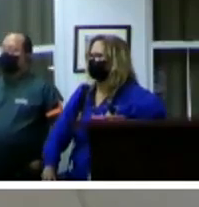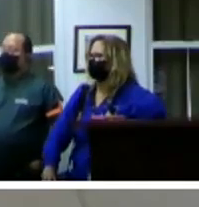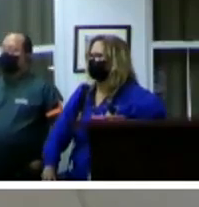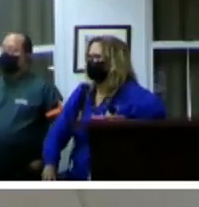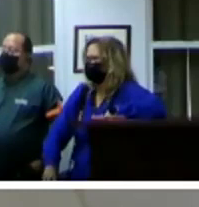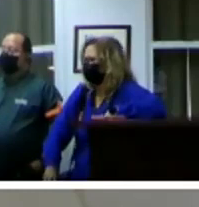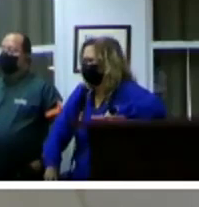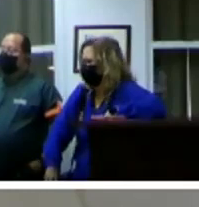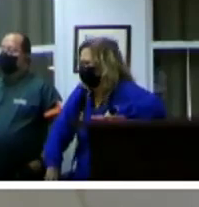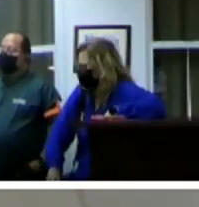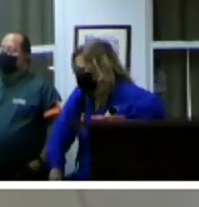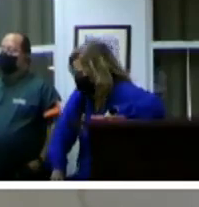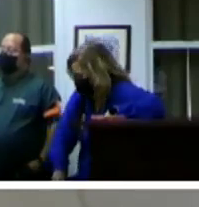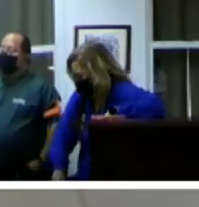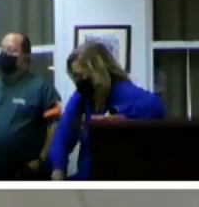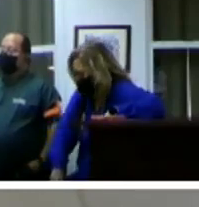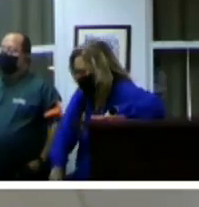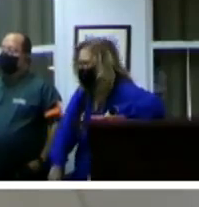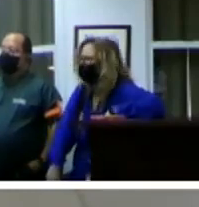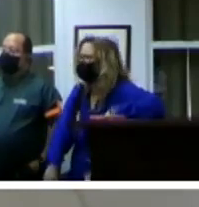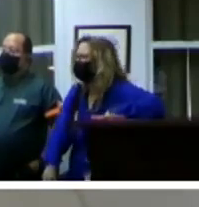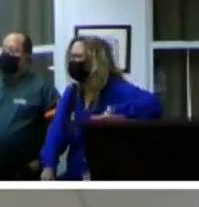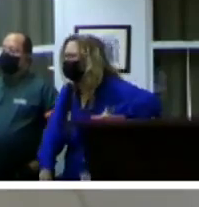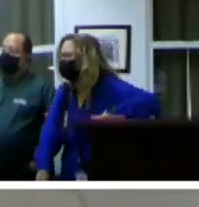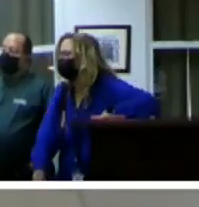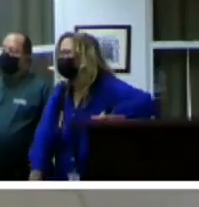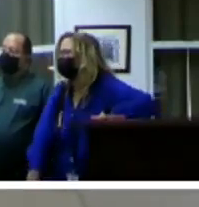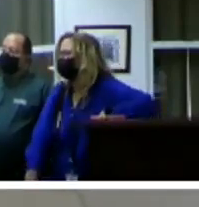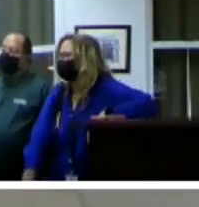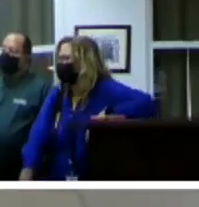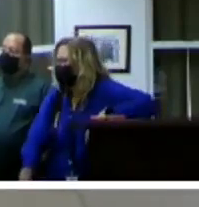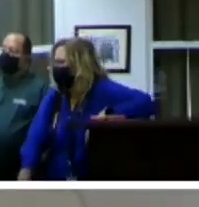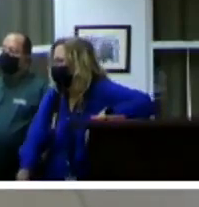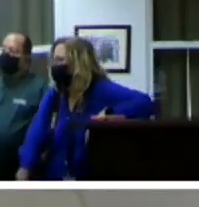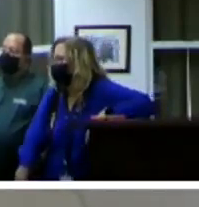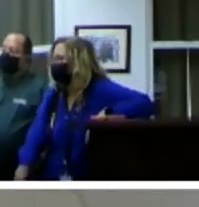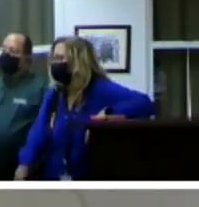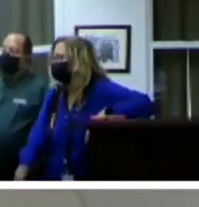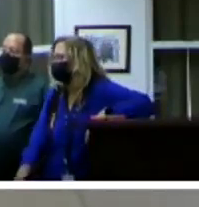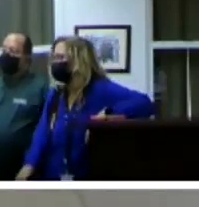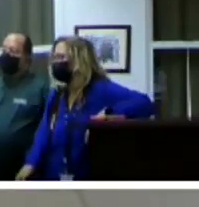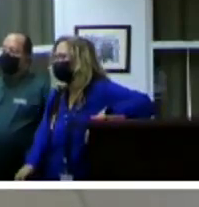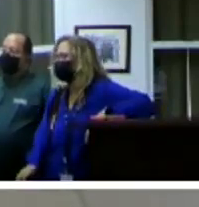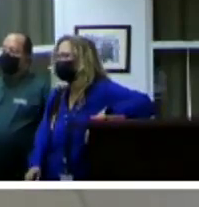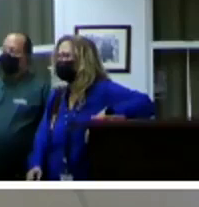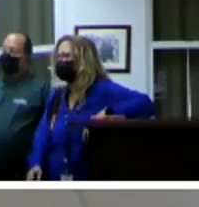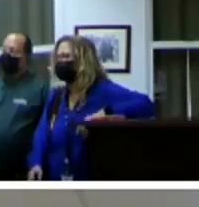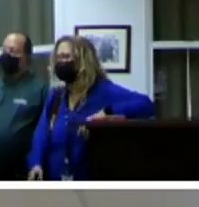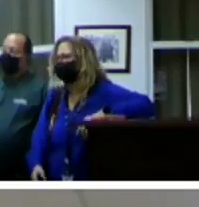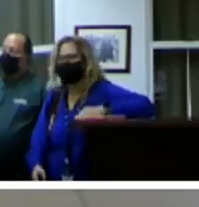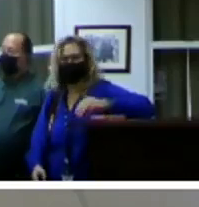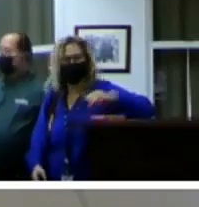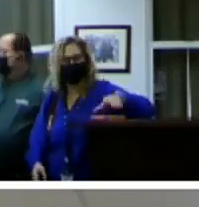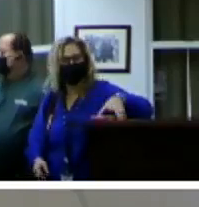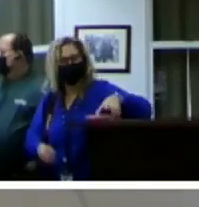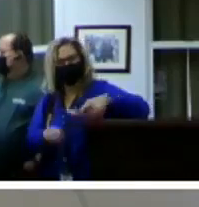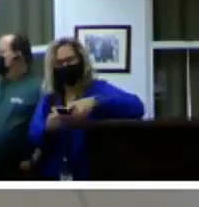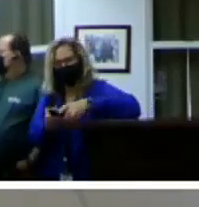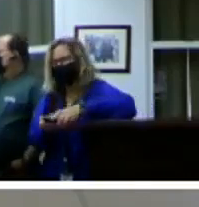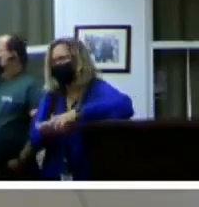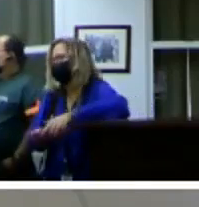él me preguntaba en el contexto del día de ayer. El día de ayer yo